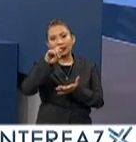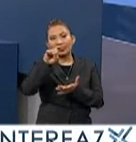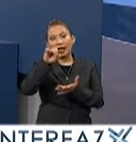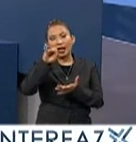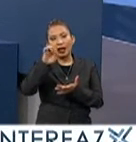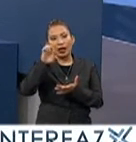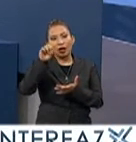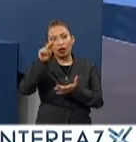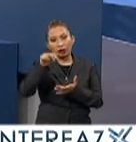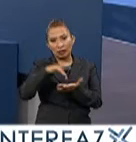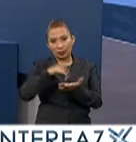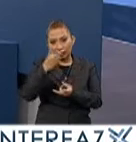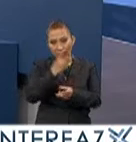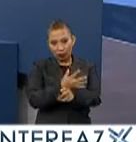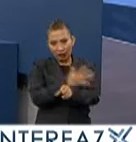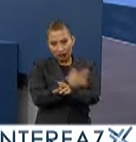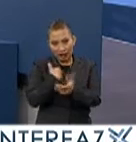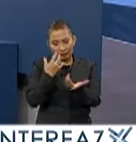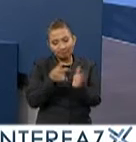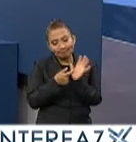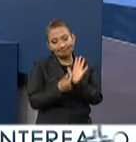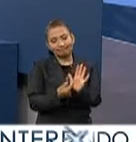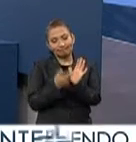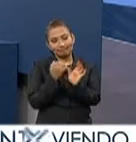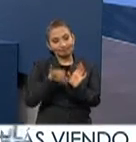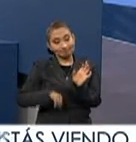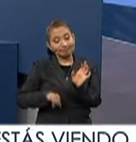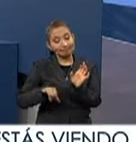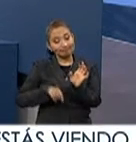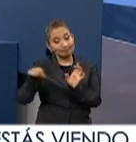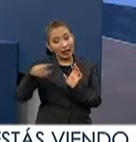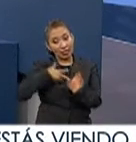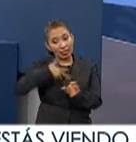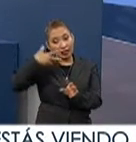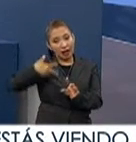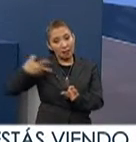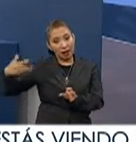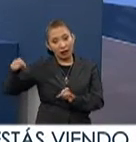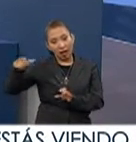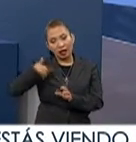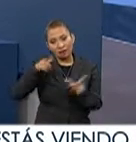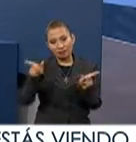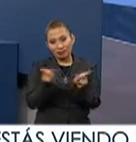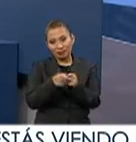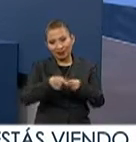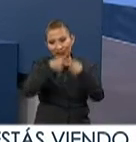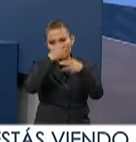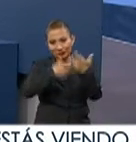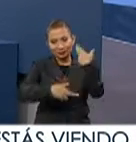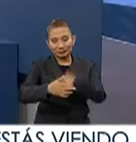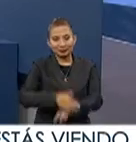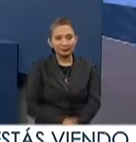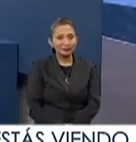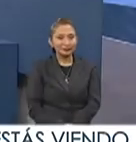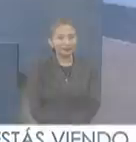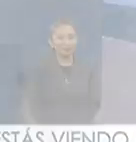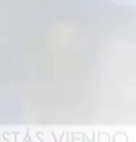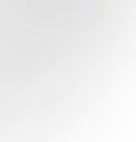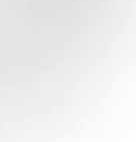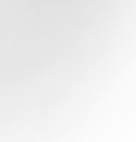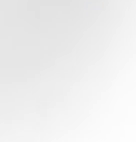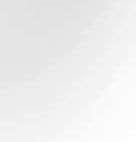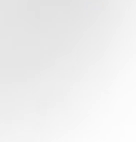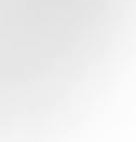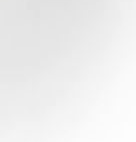con nosotros, contarnos esta historia tan interesante desde Dinamarca, y vamos a hacer una pausa y regresamos.